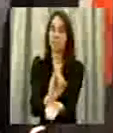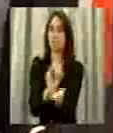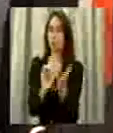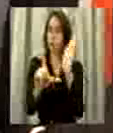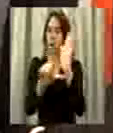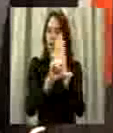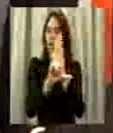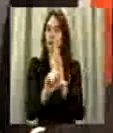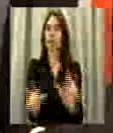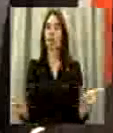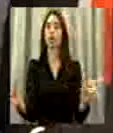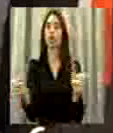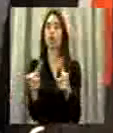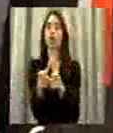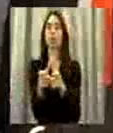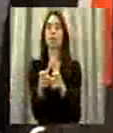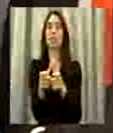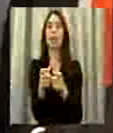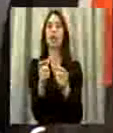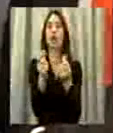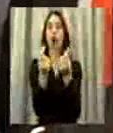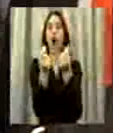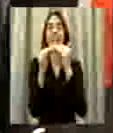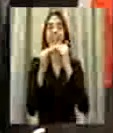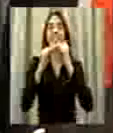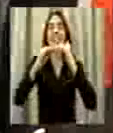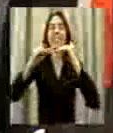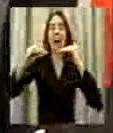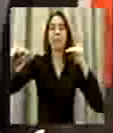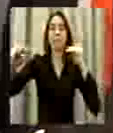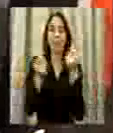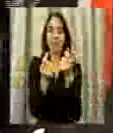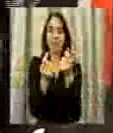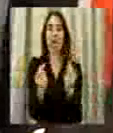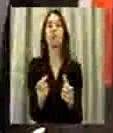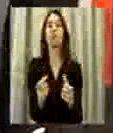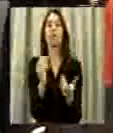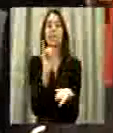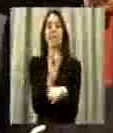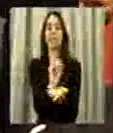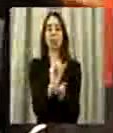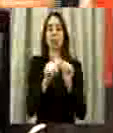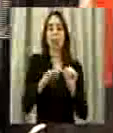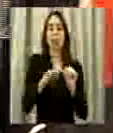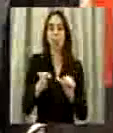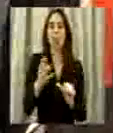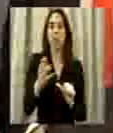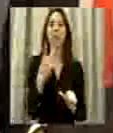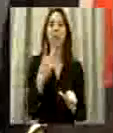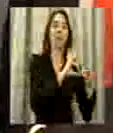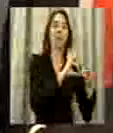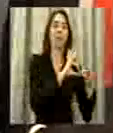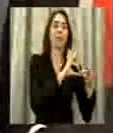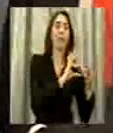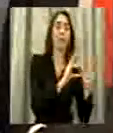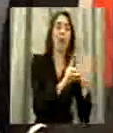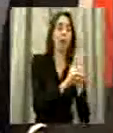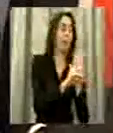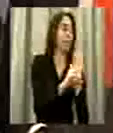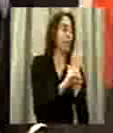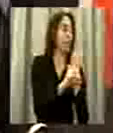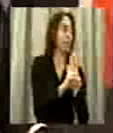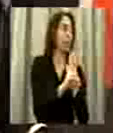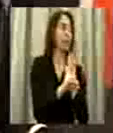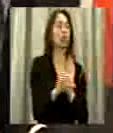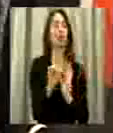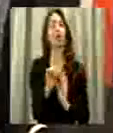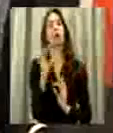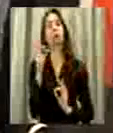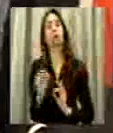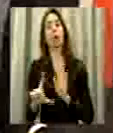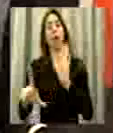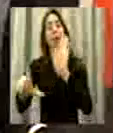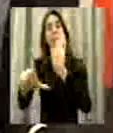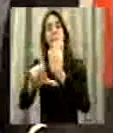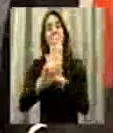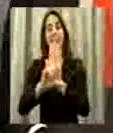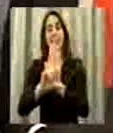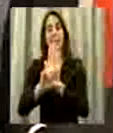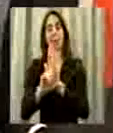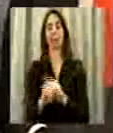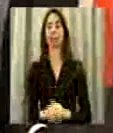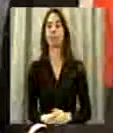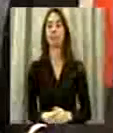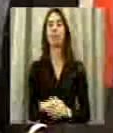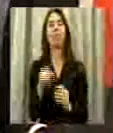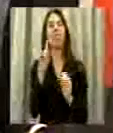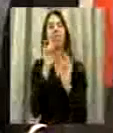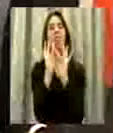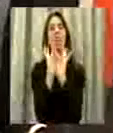ley el Consejo de Estabilidad Financiera, crear una institucionalidad permanente que no dependa de un decreto, sino que dependa de una ley.